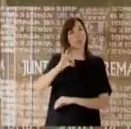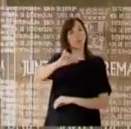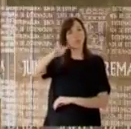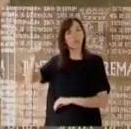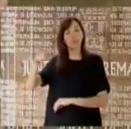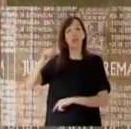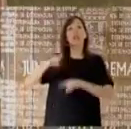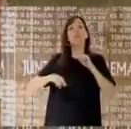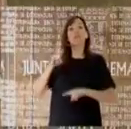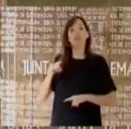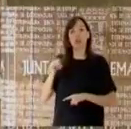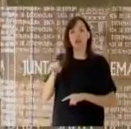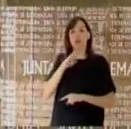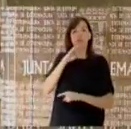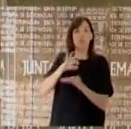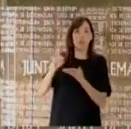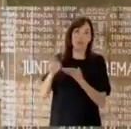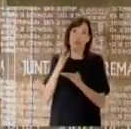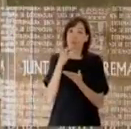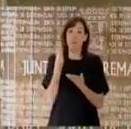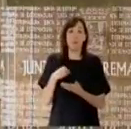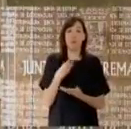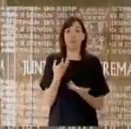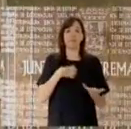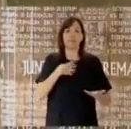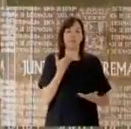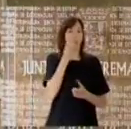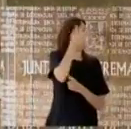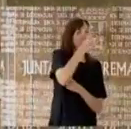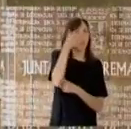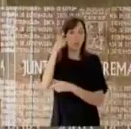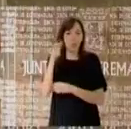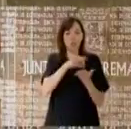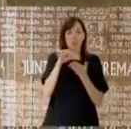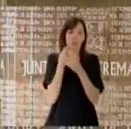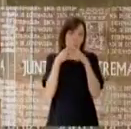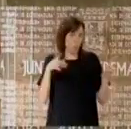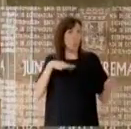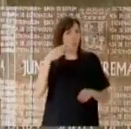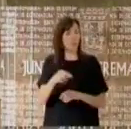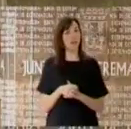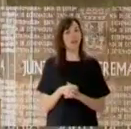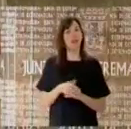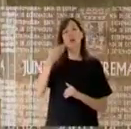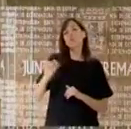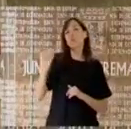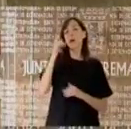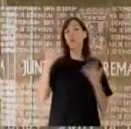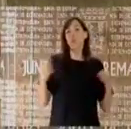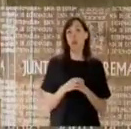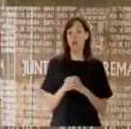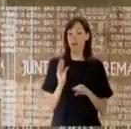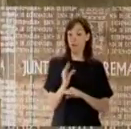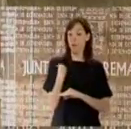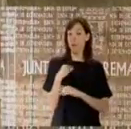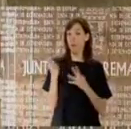de los distintos servicios, puesto que no son iguales los servicios que dan unas mancomunidades y otras, y lo más importante, el abono del primer 50% de las ayudas